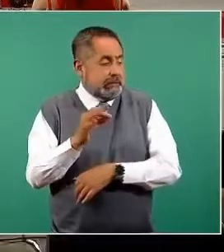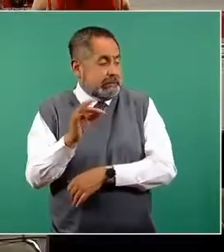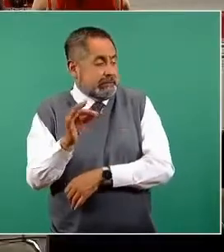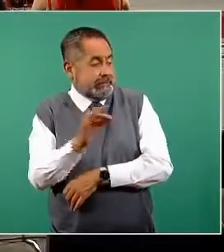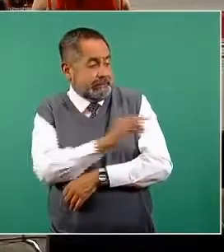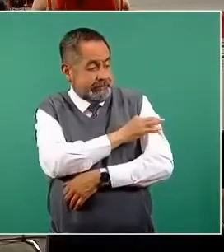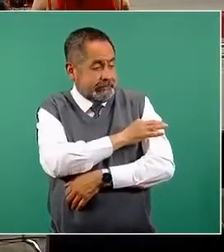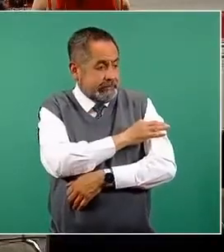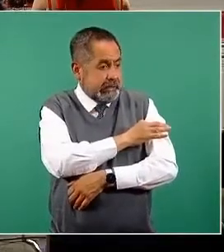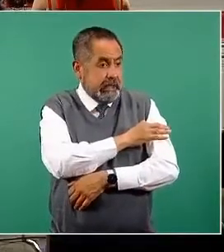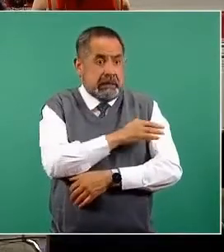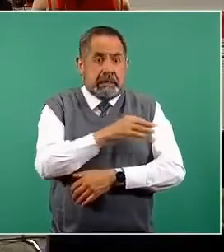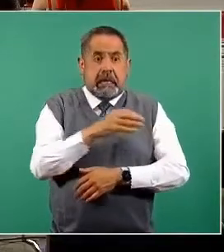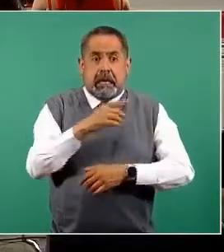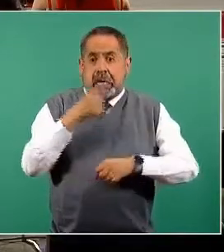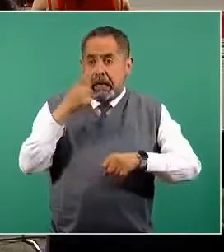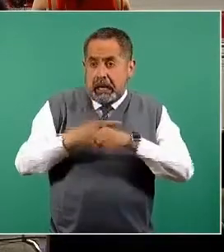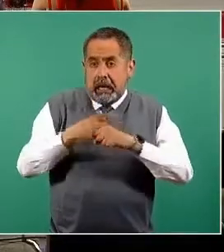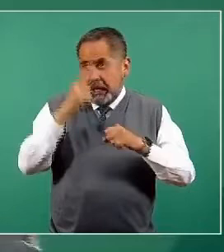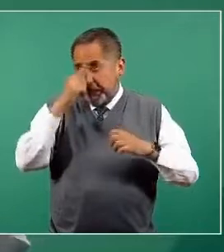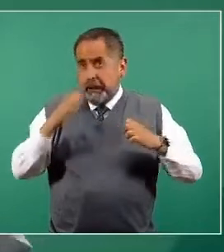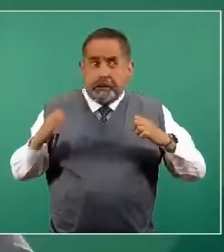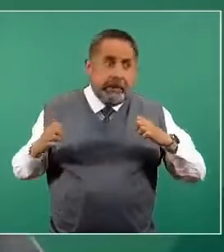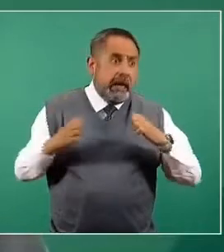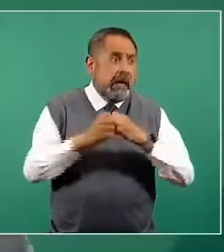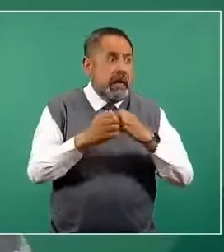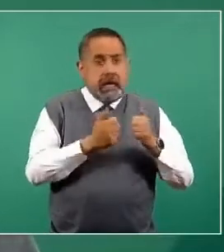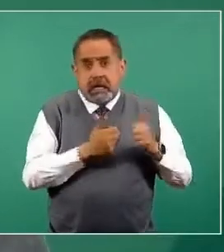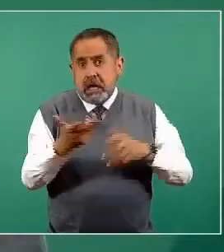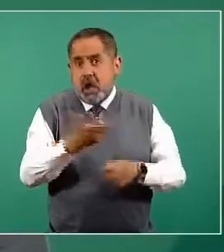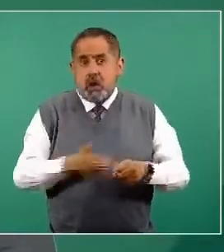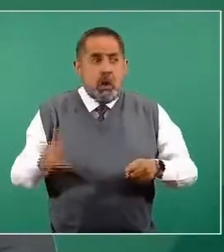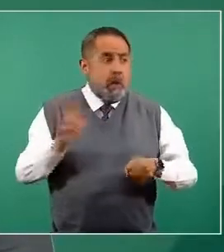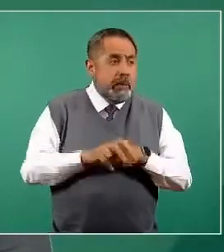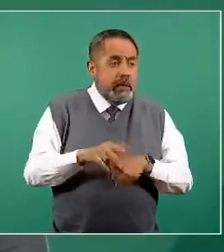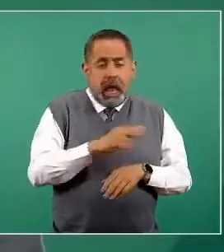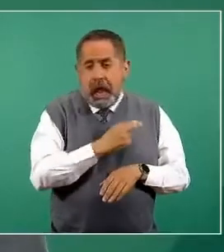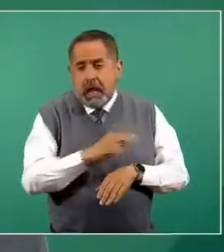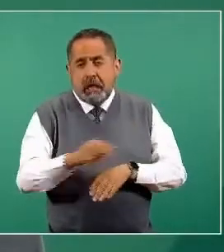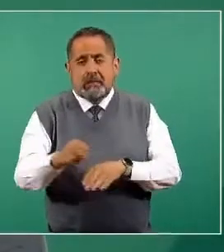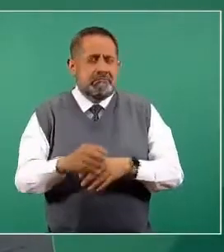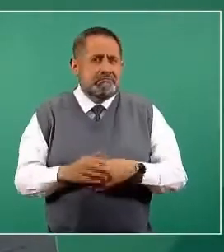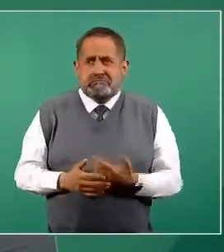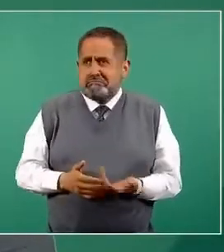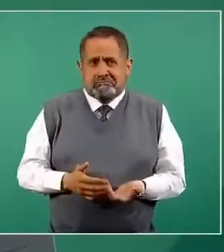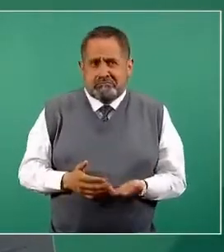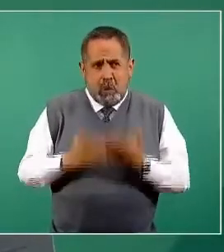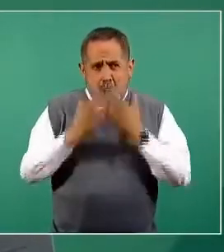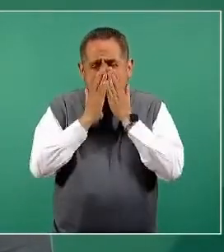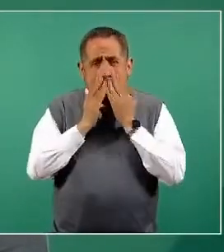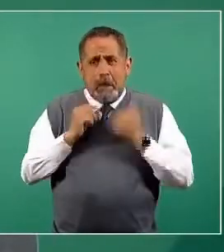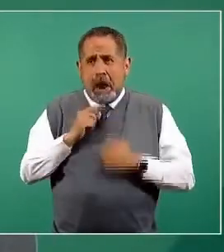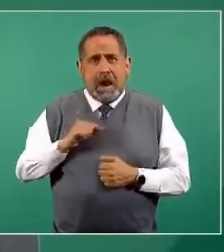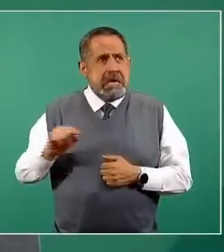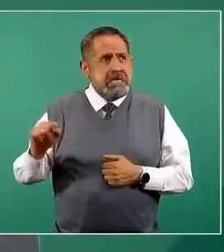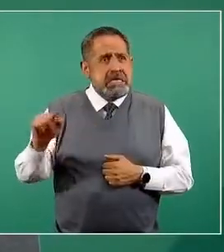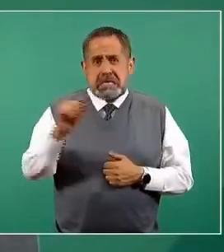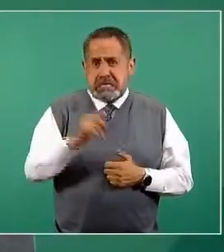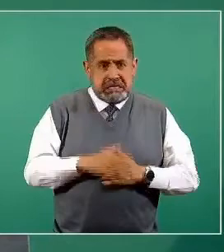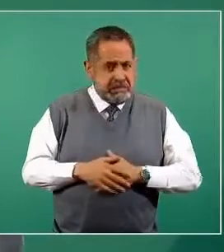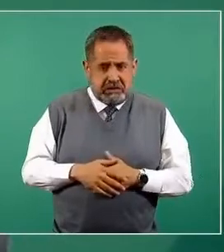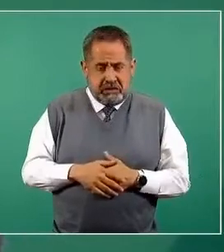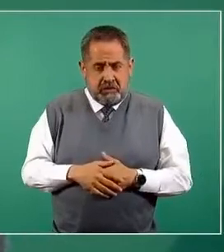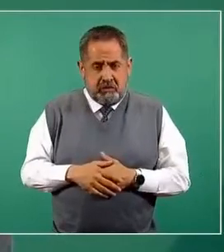deba hospitalizar. Y es absolutamente infrecuente, de hecho no ha ocurrido, que una